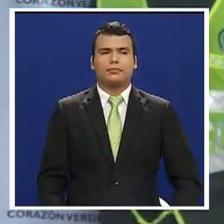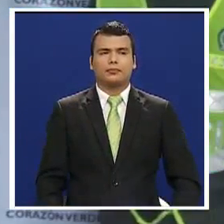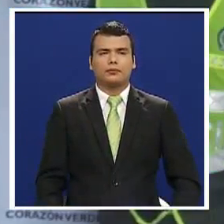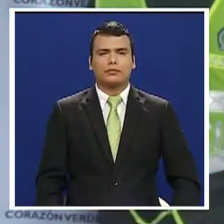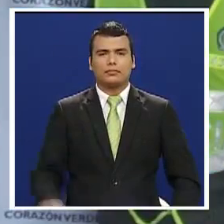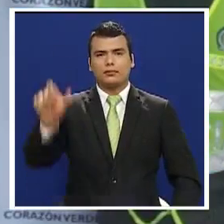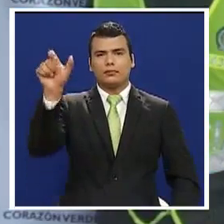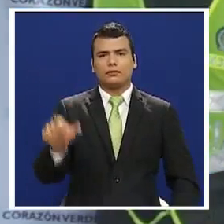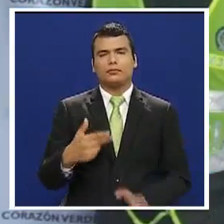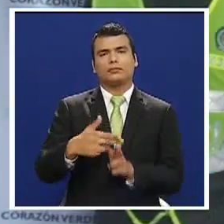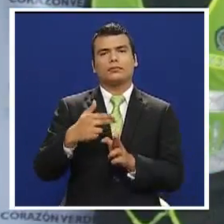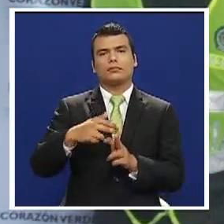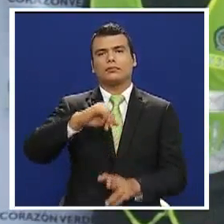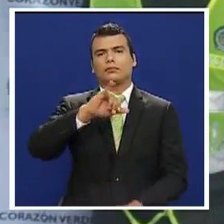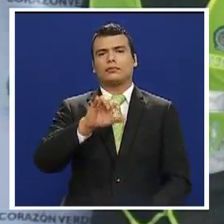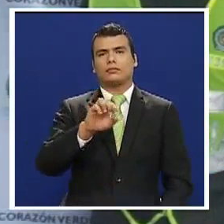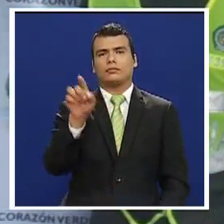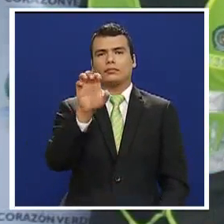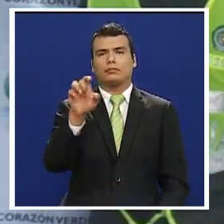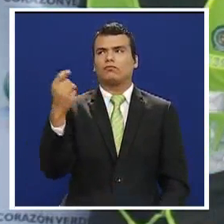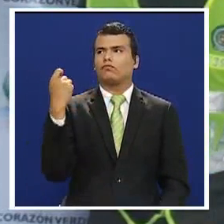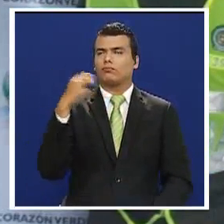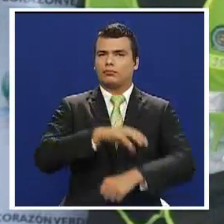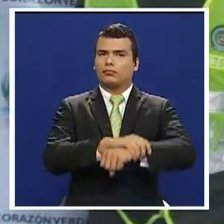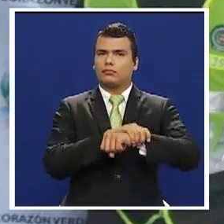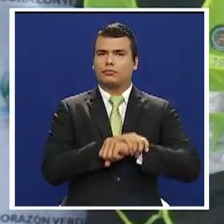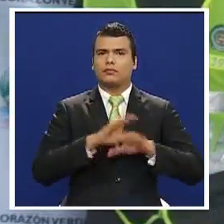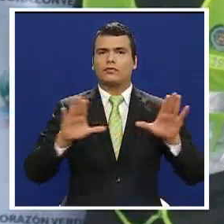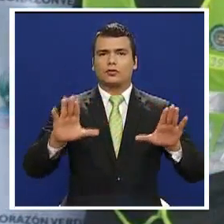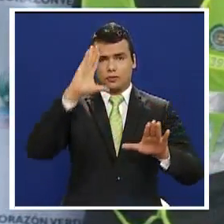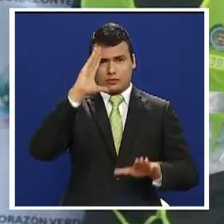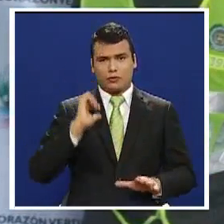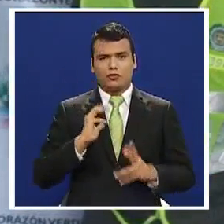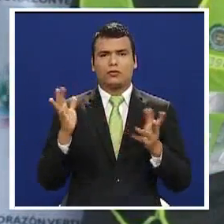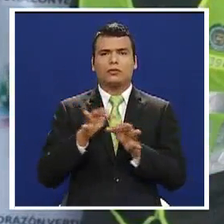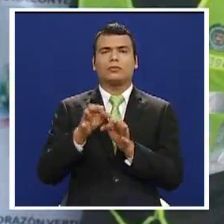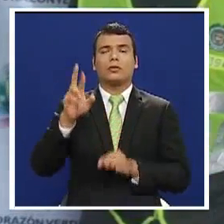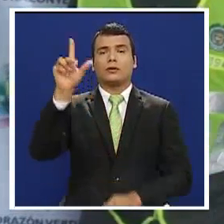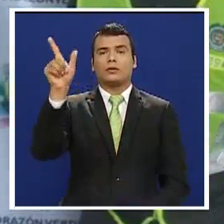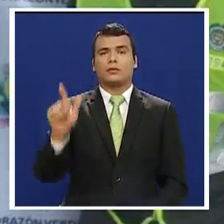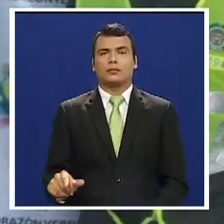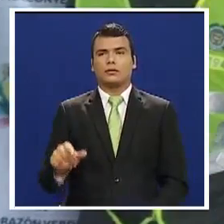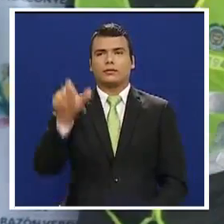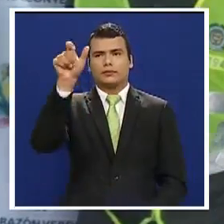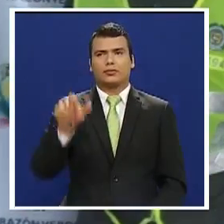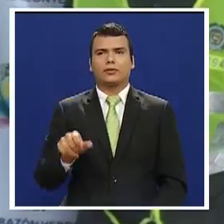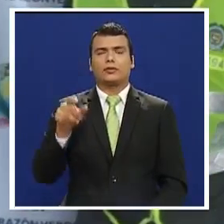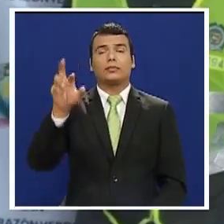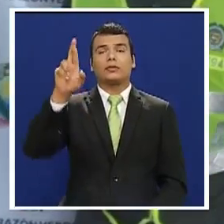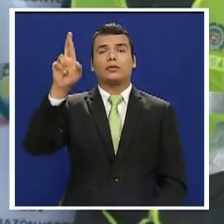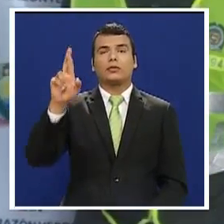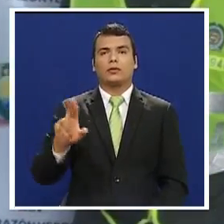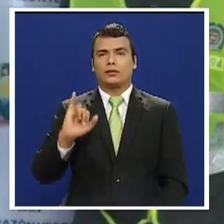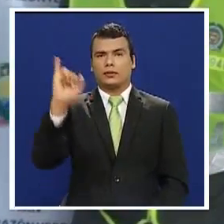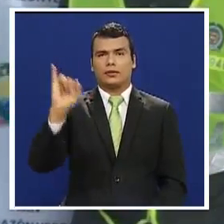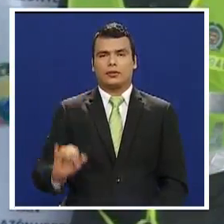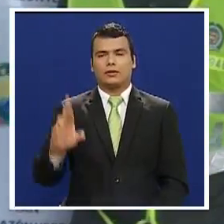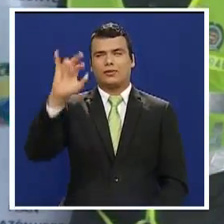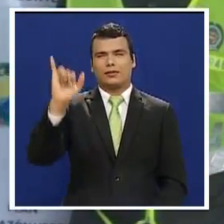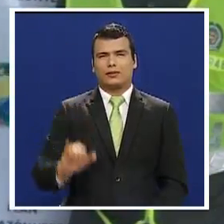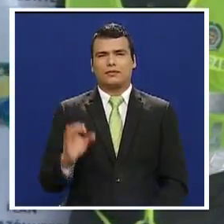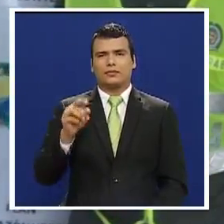aquí en la lucha hasta ahora. Valentina vive en Siloé y a sus 17 años ya comparan su proceso con la medallista Jacqueline Rentería, de la cual